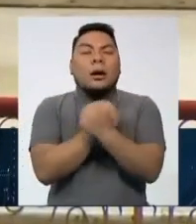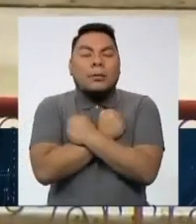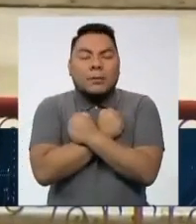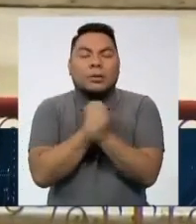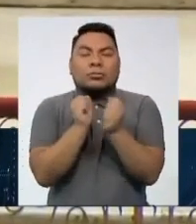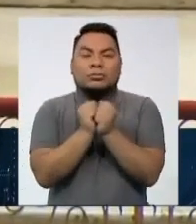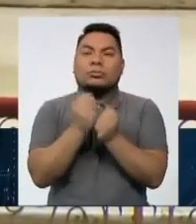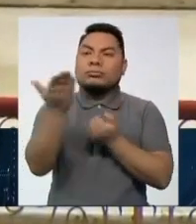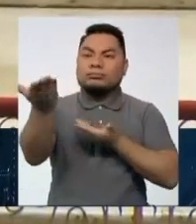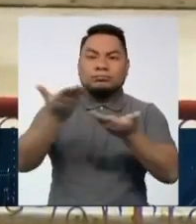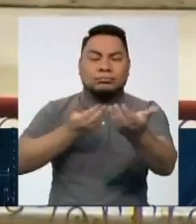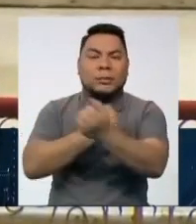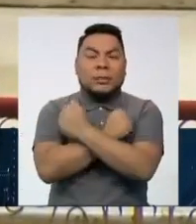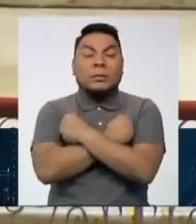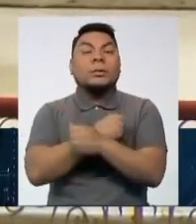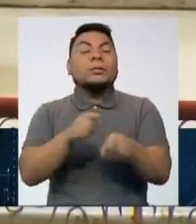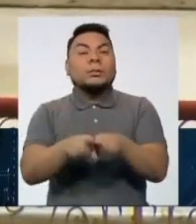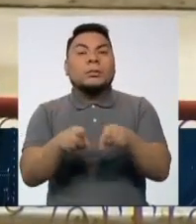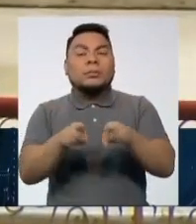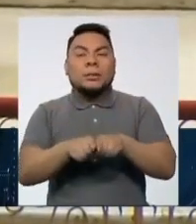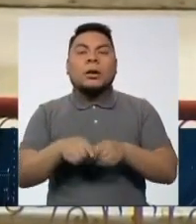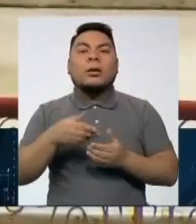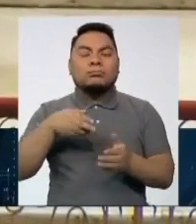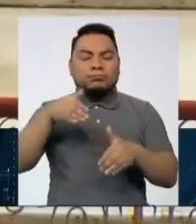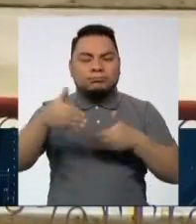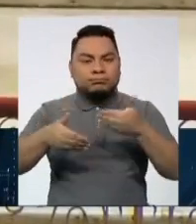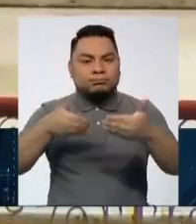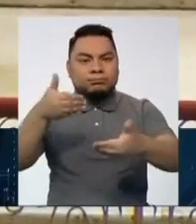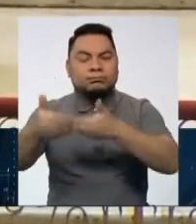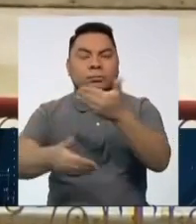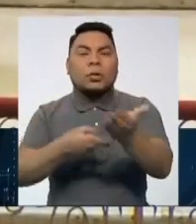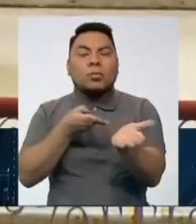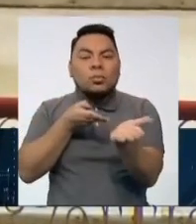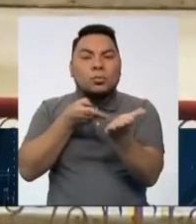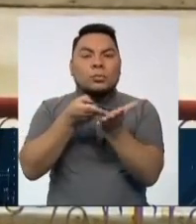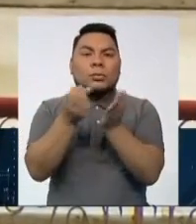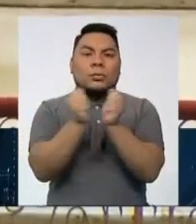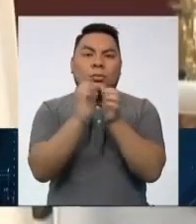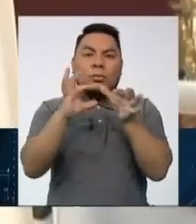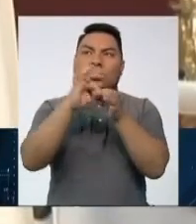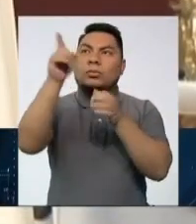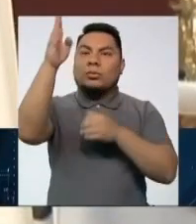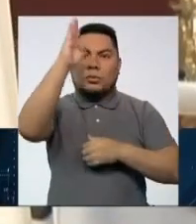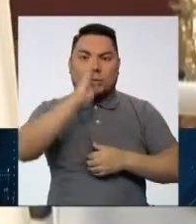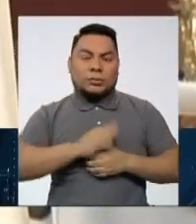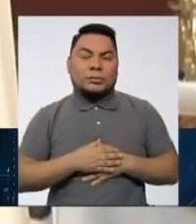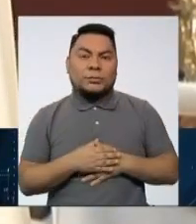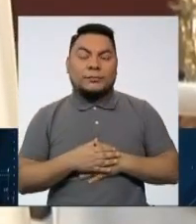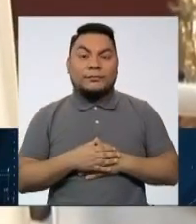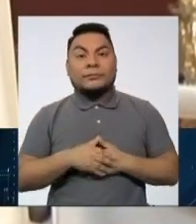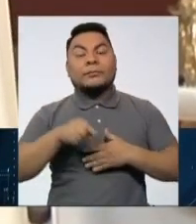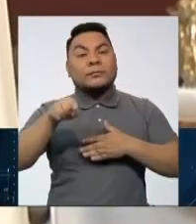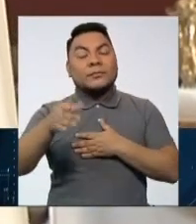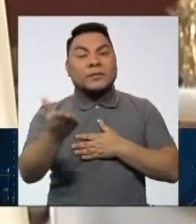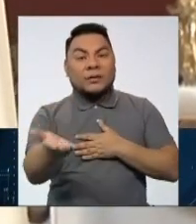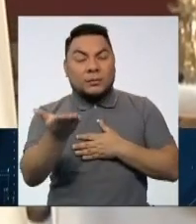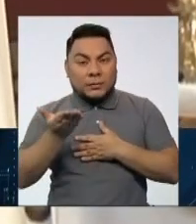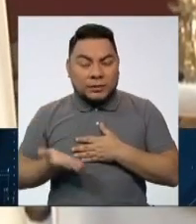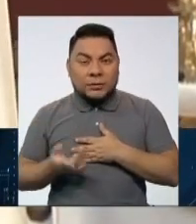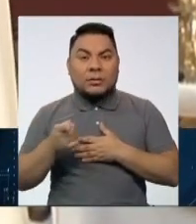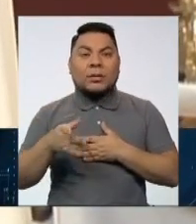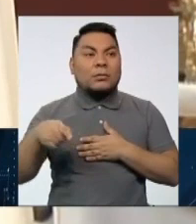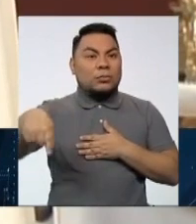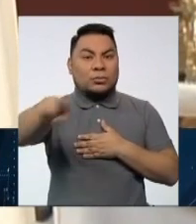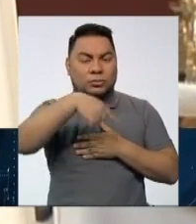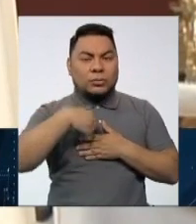ternura y caminar humildemente con el Señor. Esta invitación de ejercer